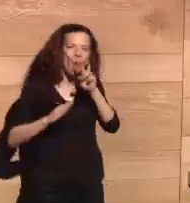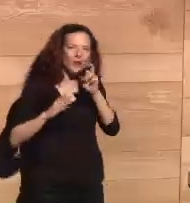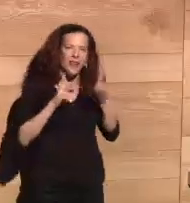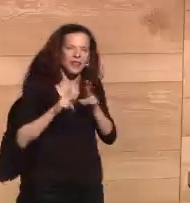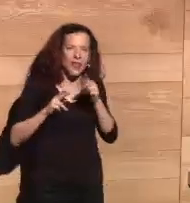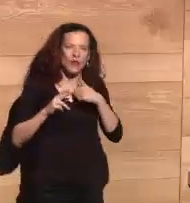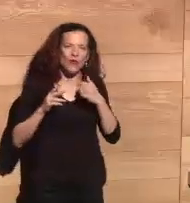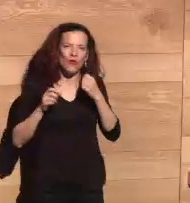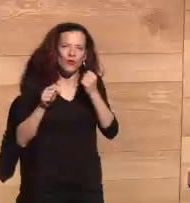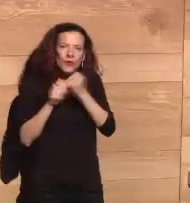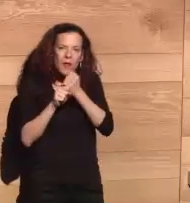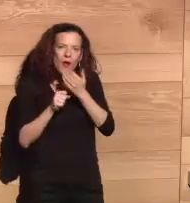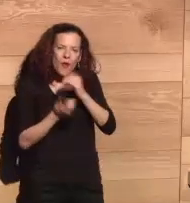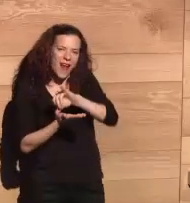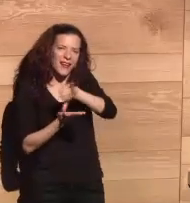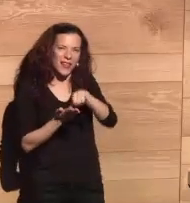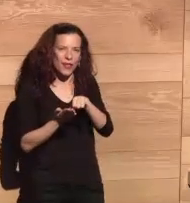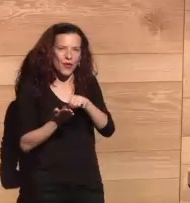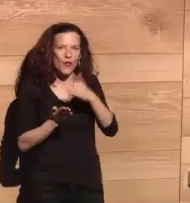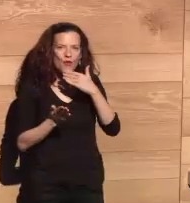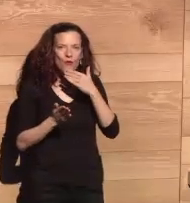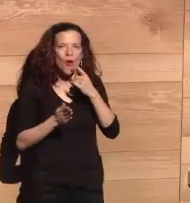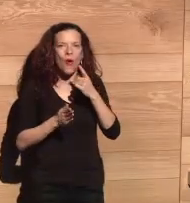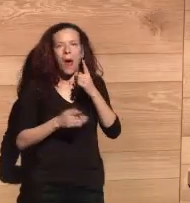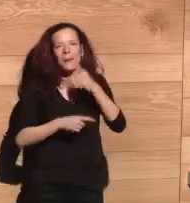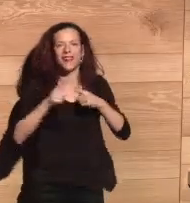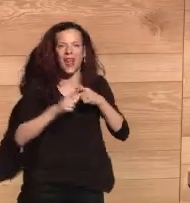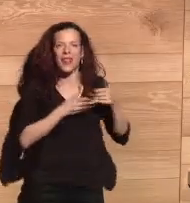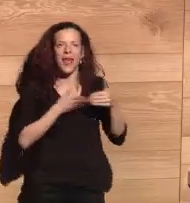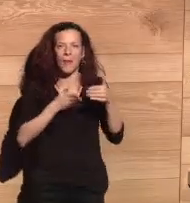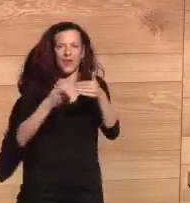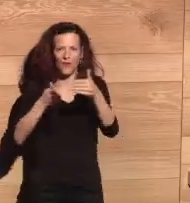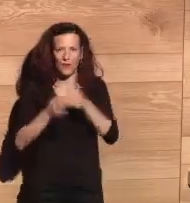un poquito ahí en el medio del camino, ¿no?